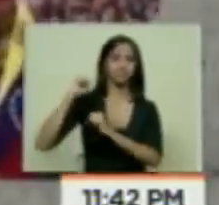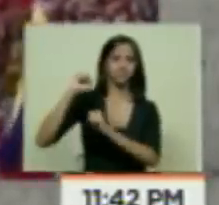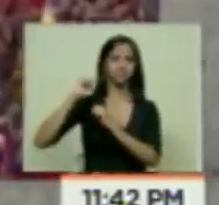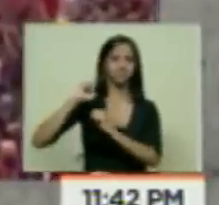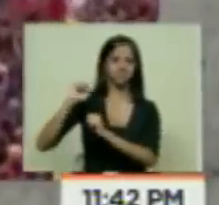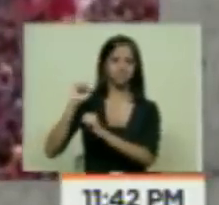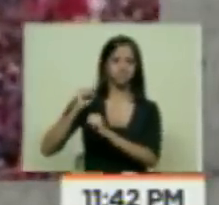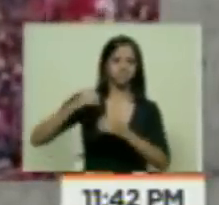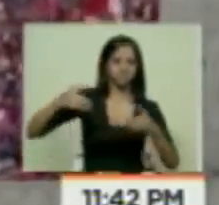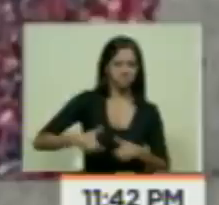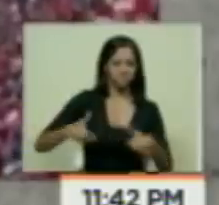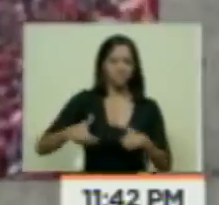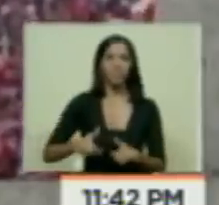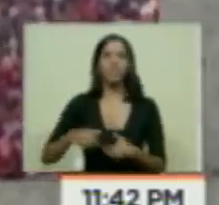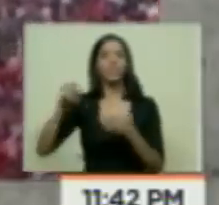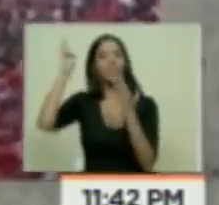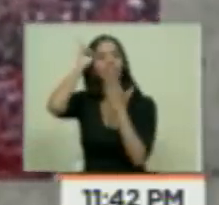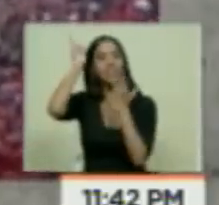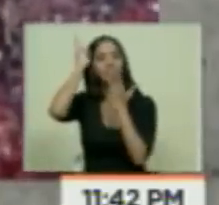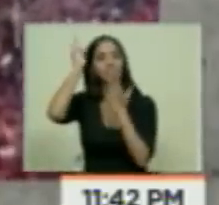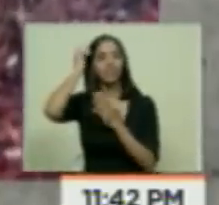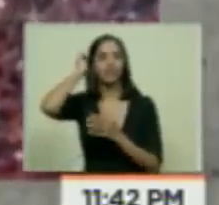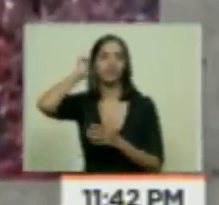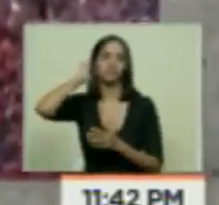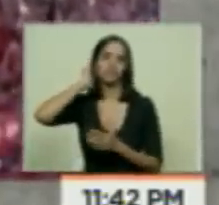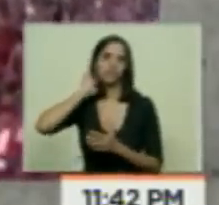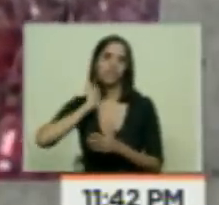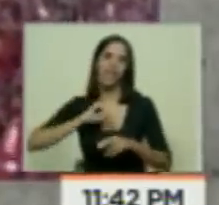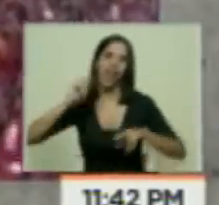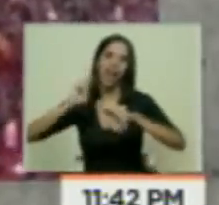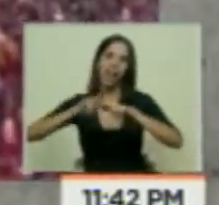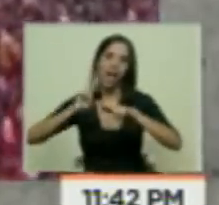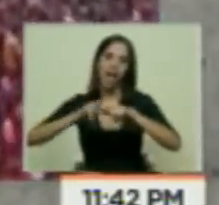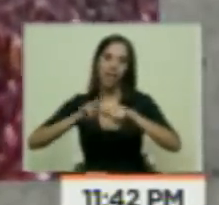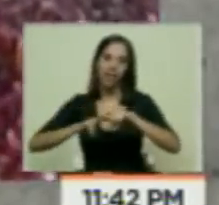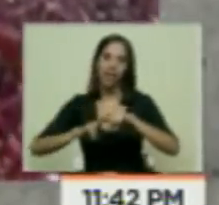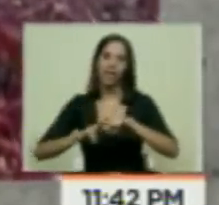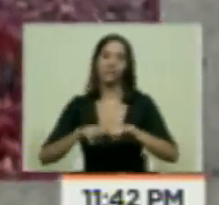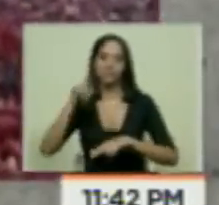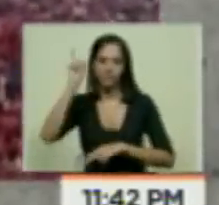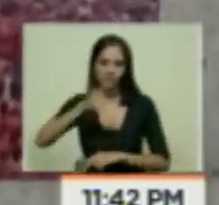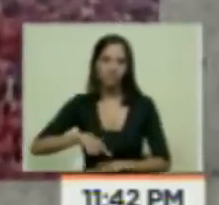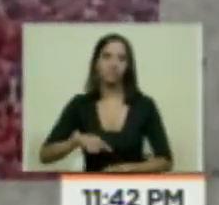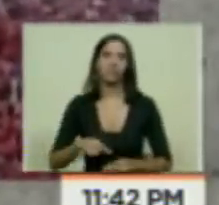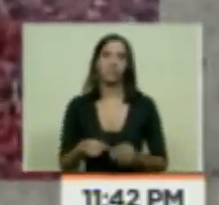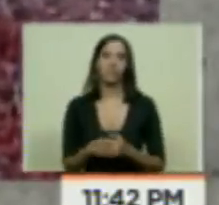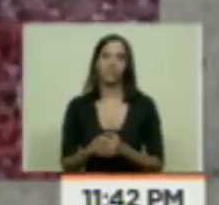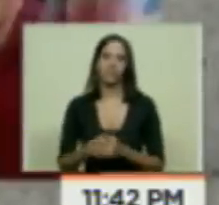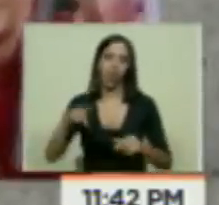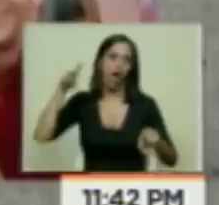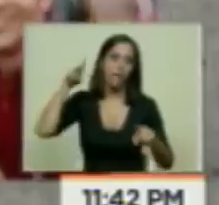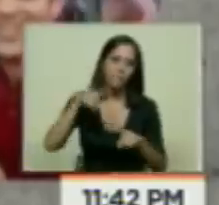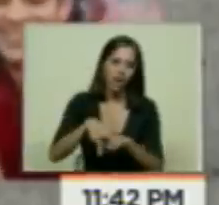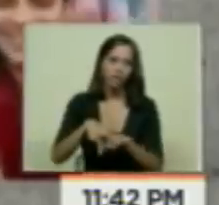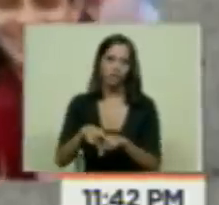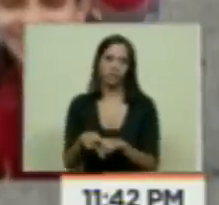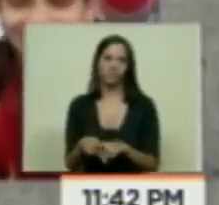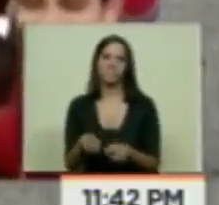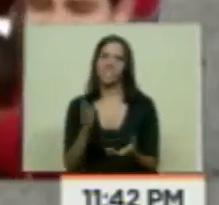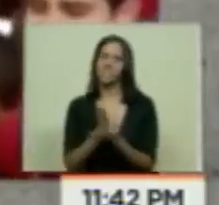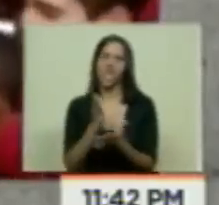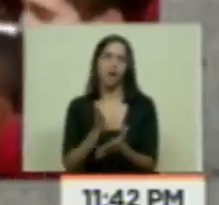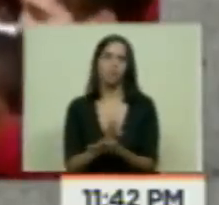india, de la resistencia negra, de los explotados, de los dominados de